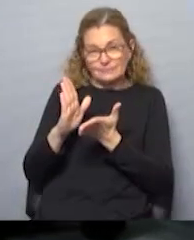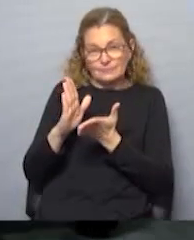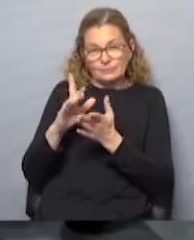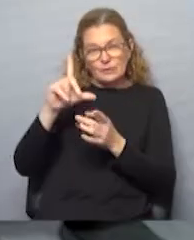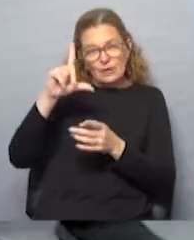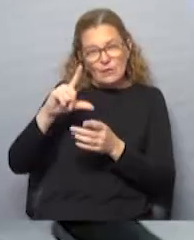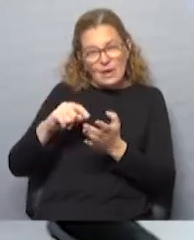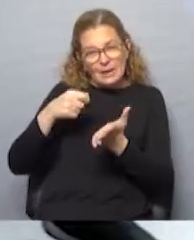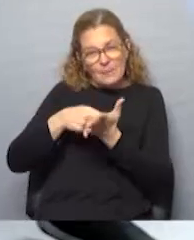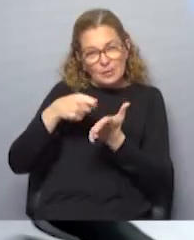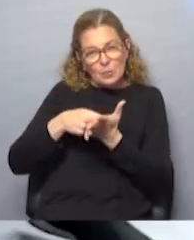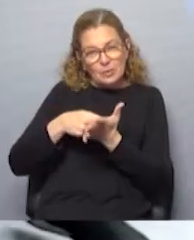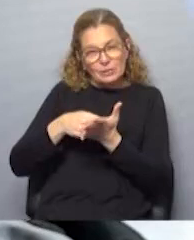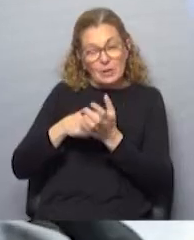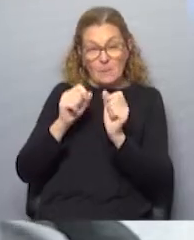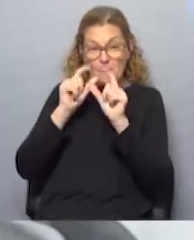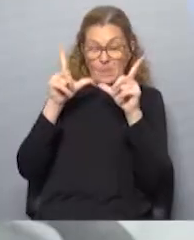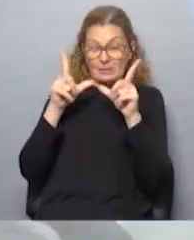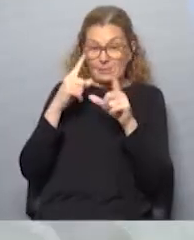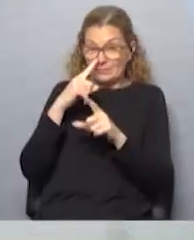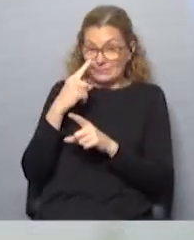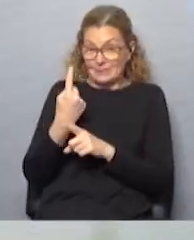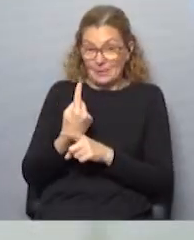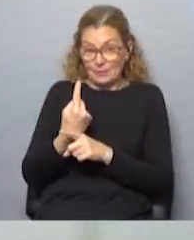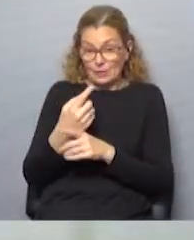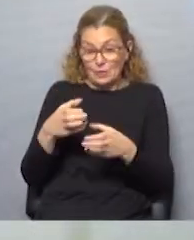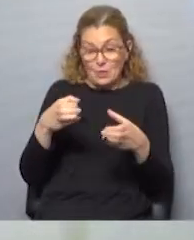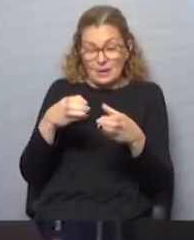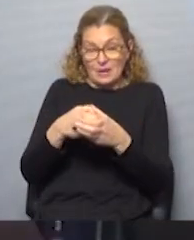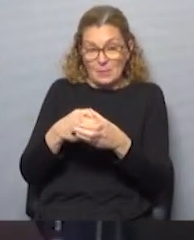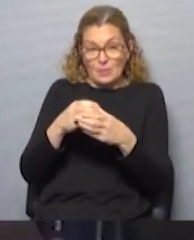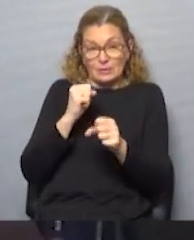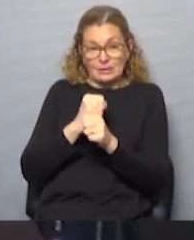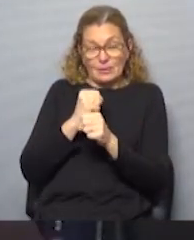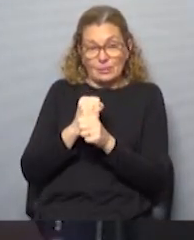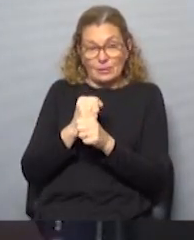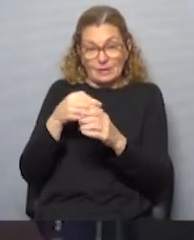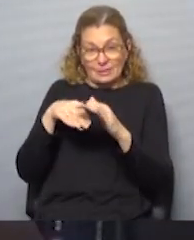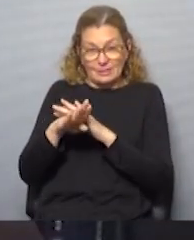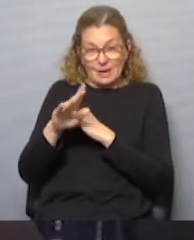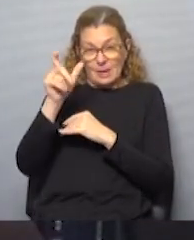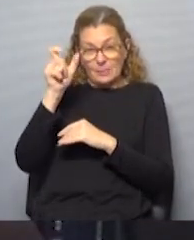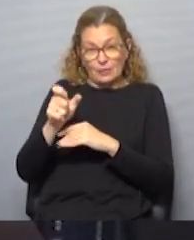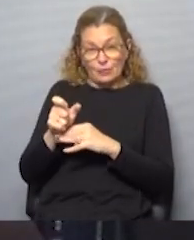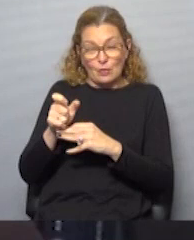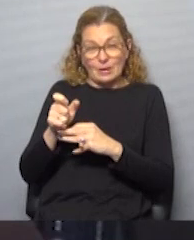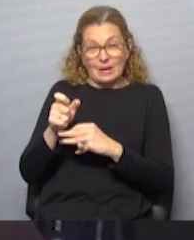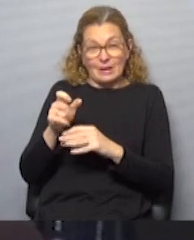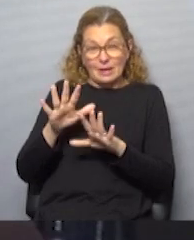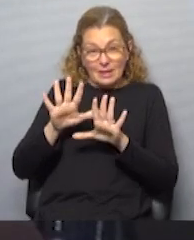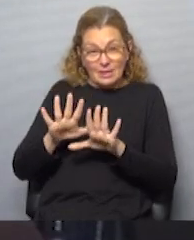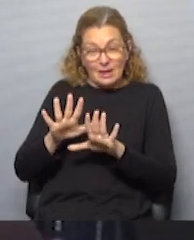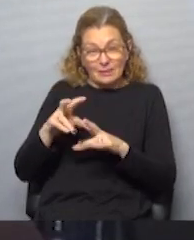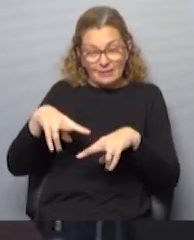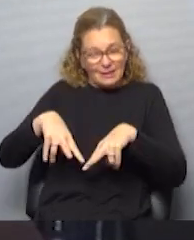baja el presupuesto el impacto también es inmediato sobre todo en los equipos de trabajo en la inserción de la gente inserción y retención